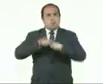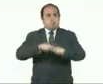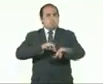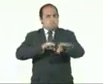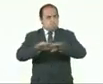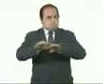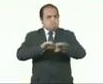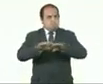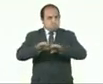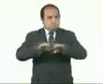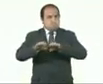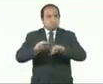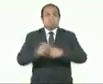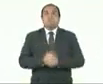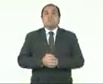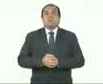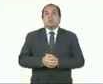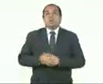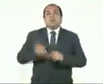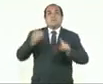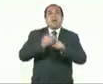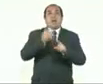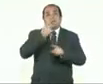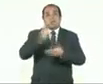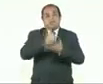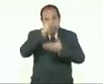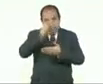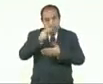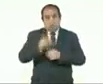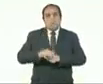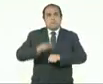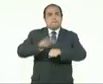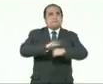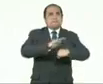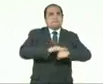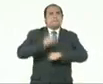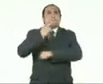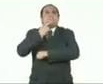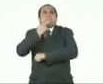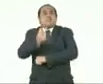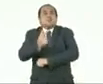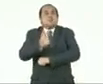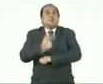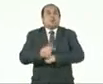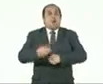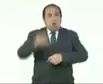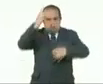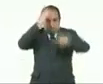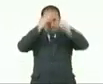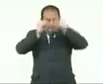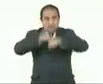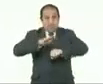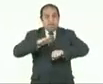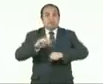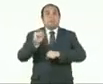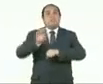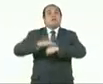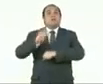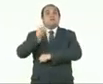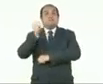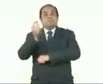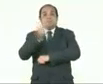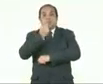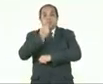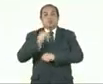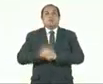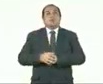trabajando para que la policía de la Ciudad de México esté cada vez mejor, más capacitada, haya más policía, más